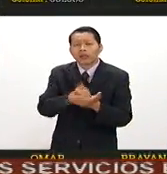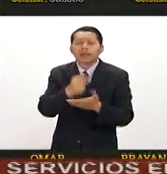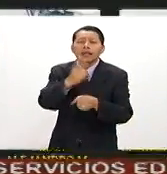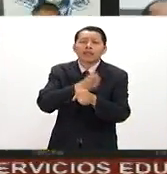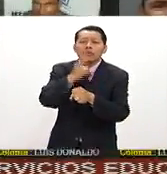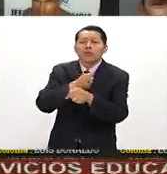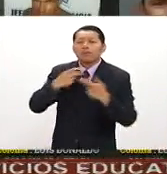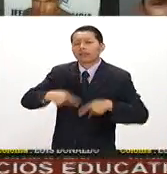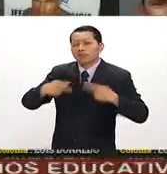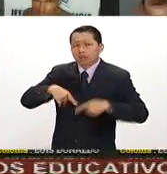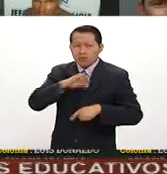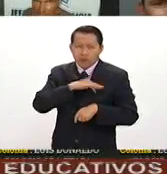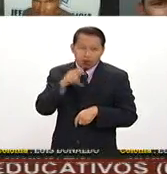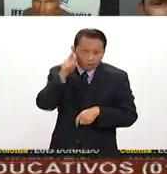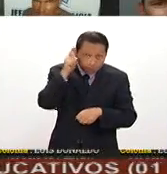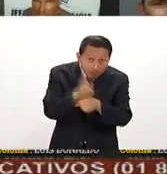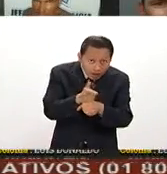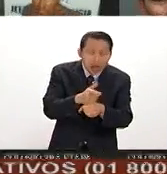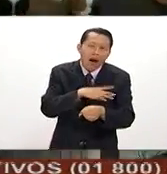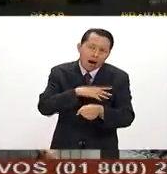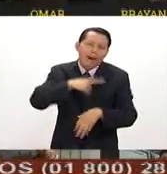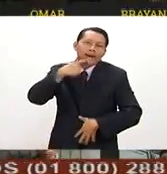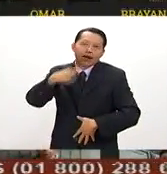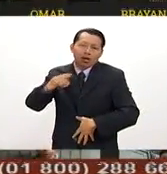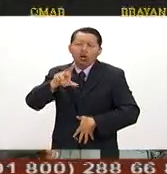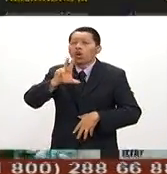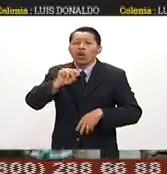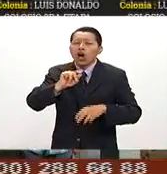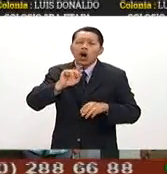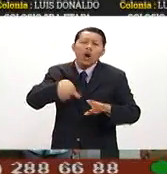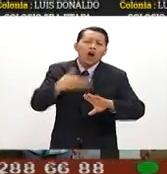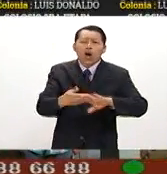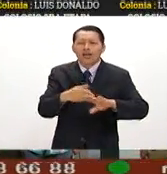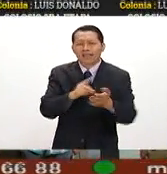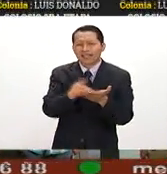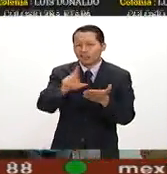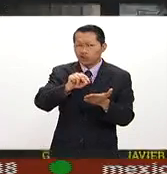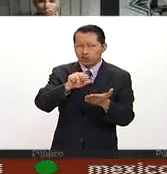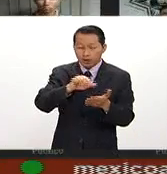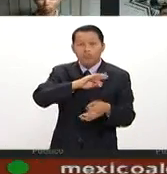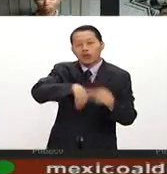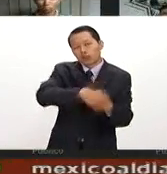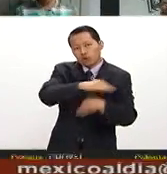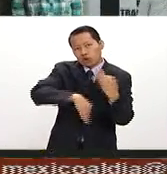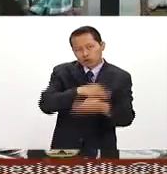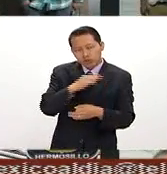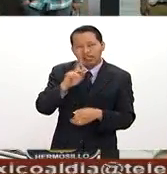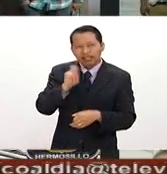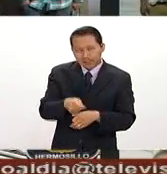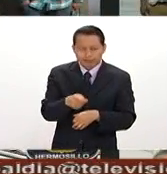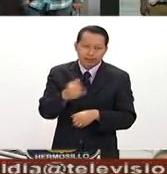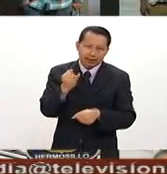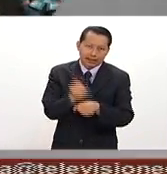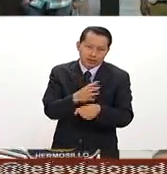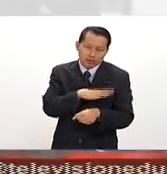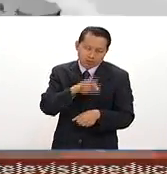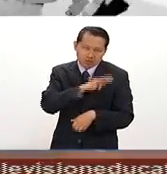a denunciar. Aseguró que no se viola ningún derecho, ya que se advierte que todos son inocentes hasta que se demuestre lo contrario.